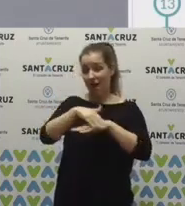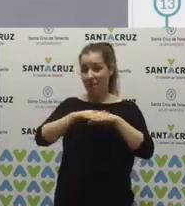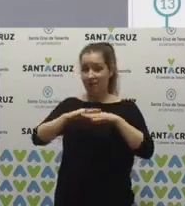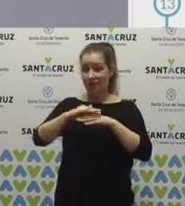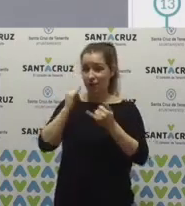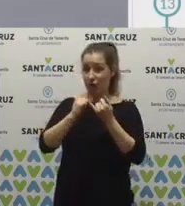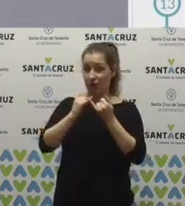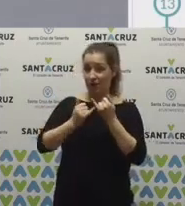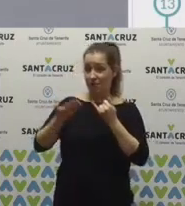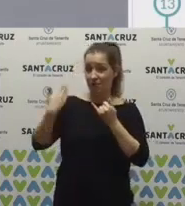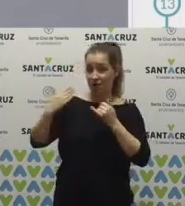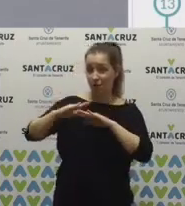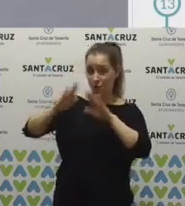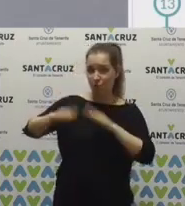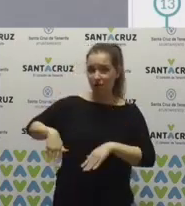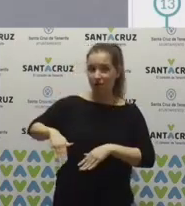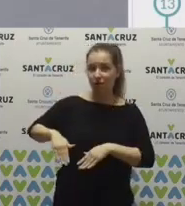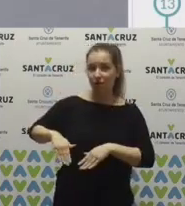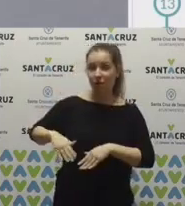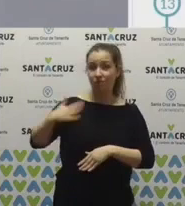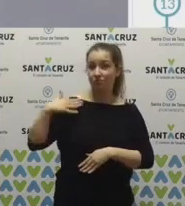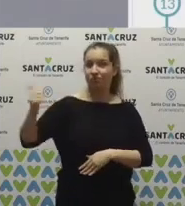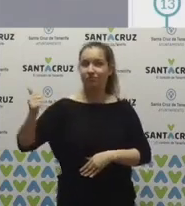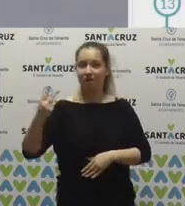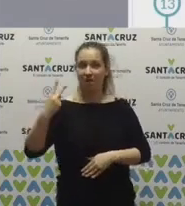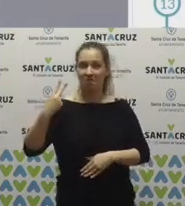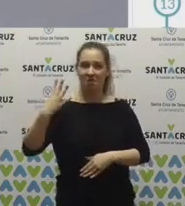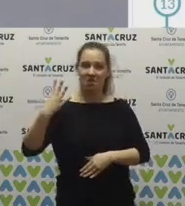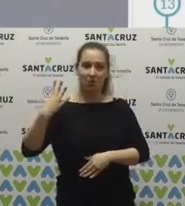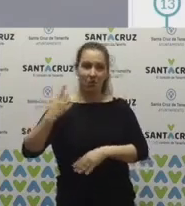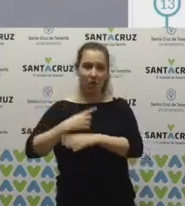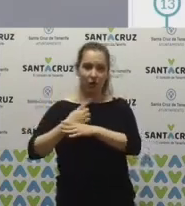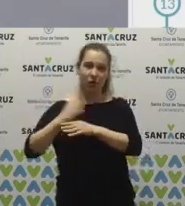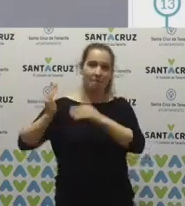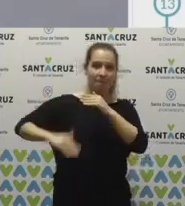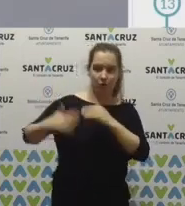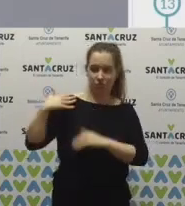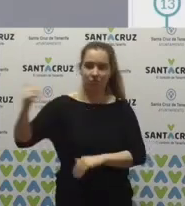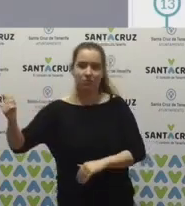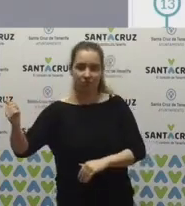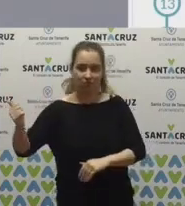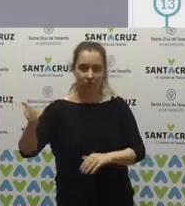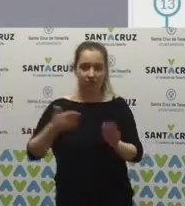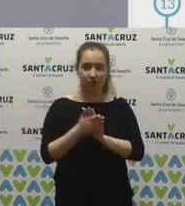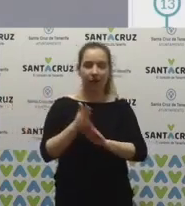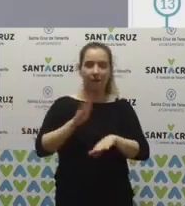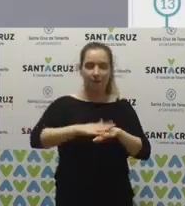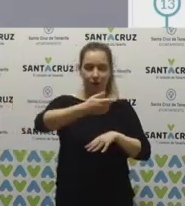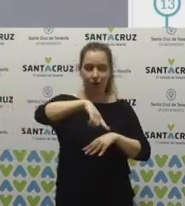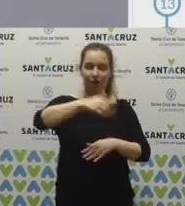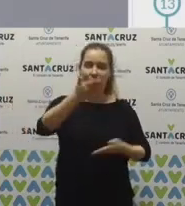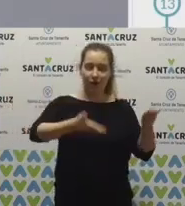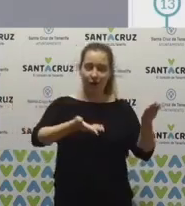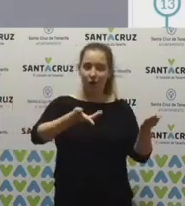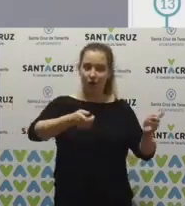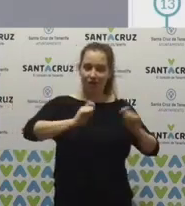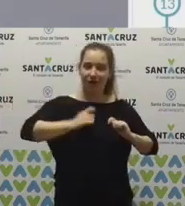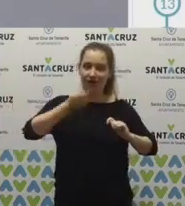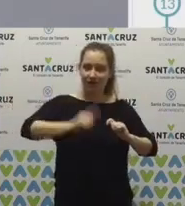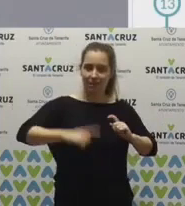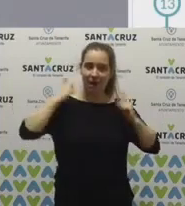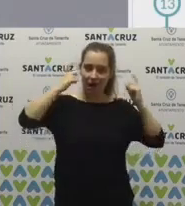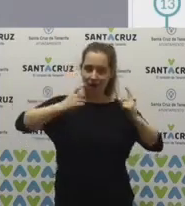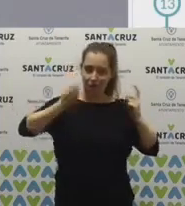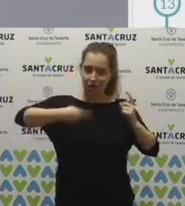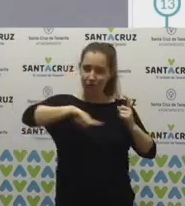menos de 24 horas desde que se celebrará se lo digo para que usted también valore el esfuerzo que hacemos desde la posición por estudiar los